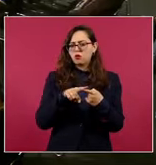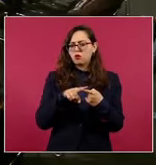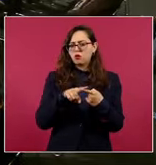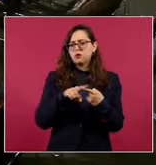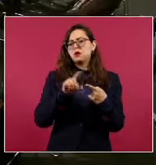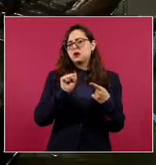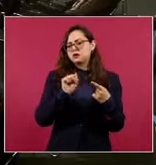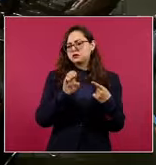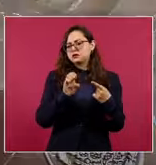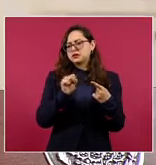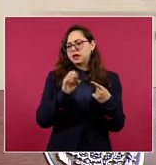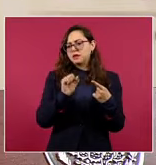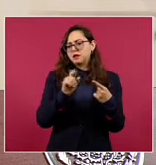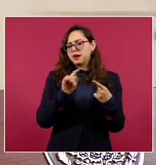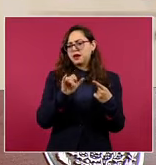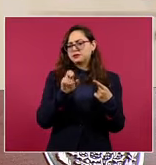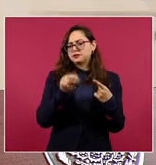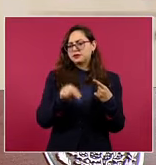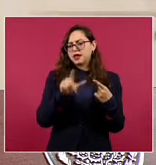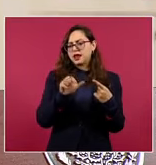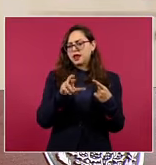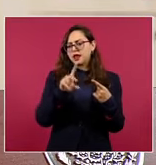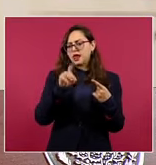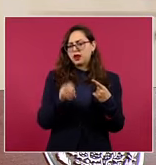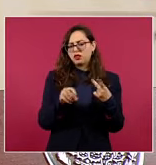Sebastián Lerdo de Tejada y el presidente Juárez.